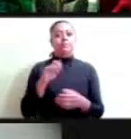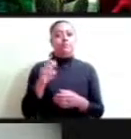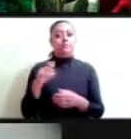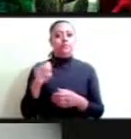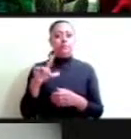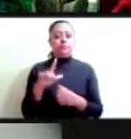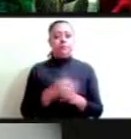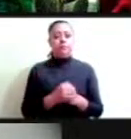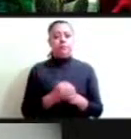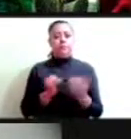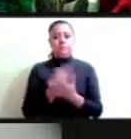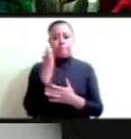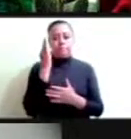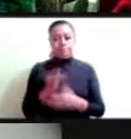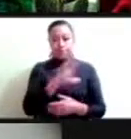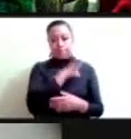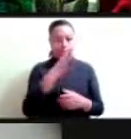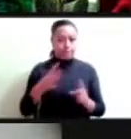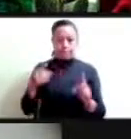acto.